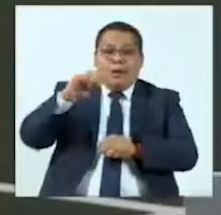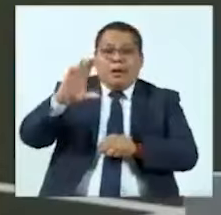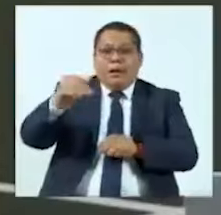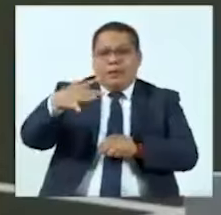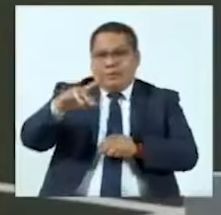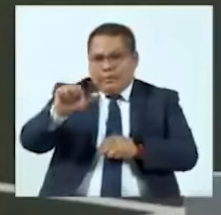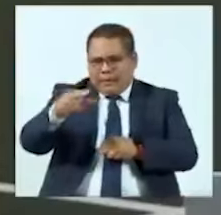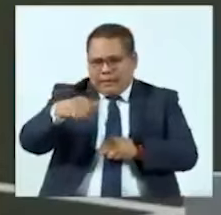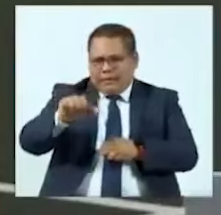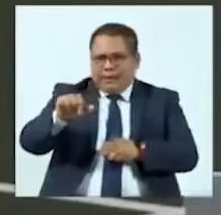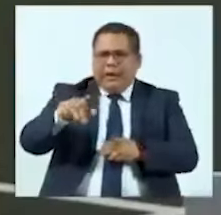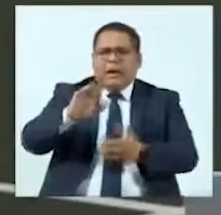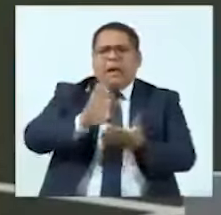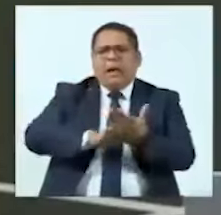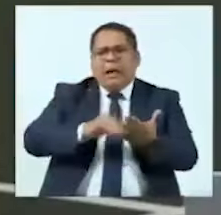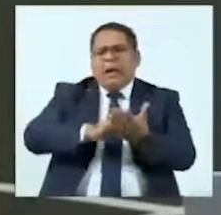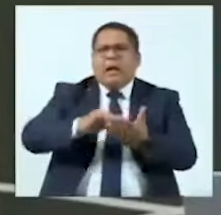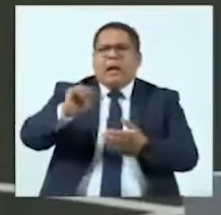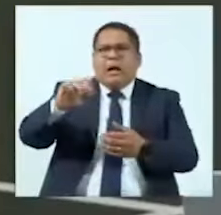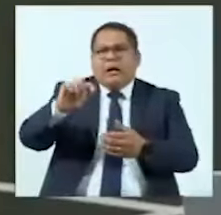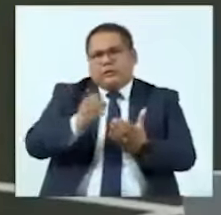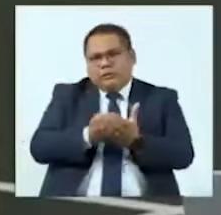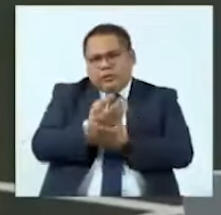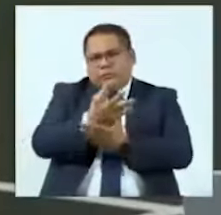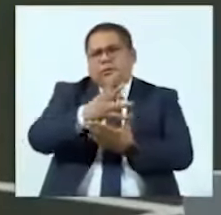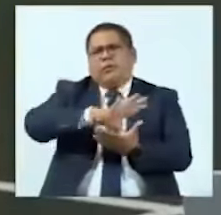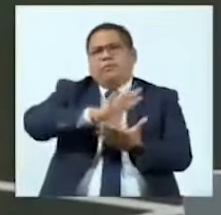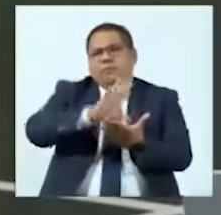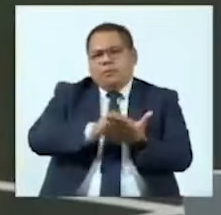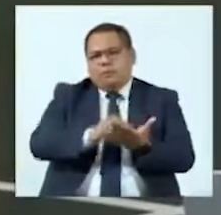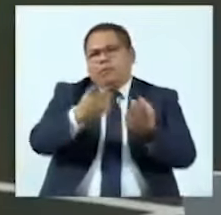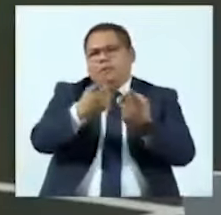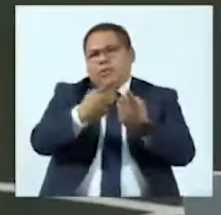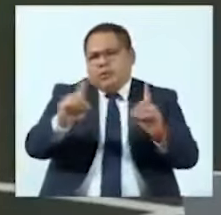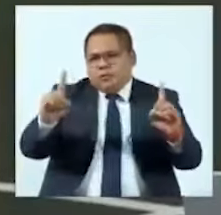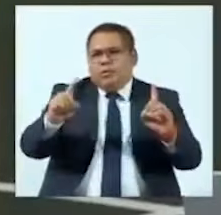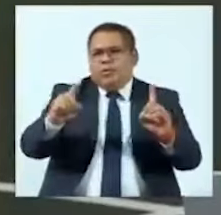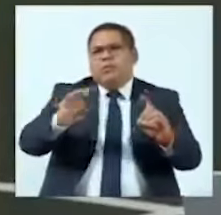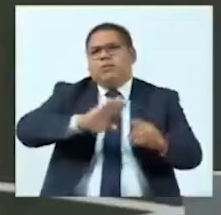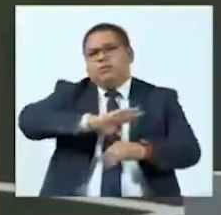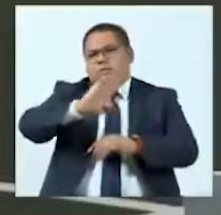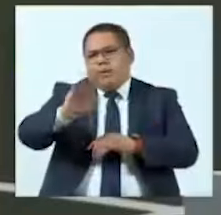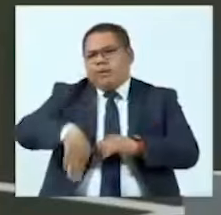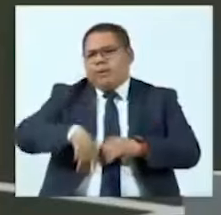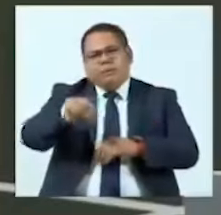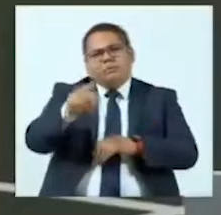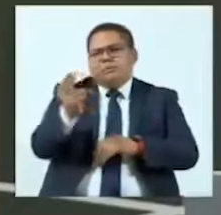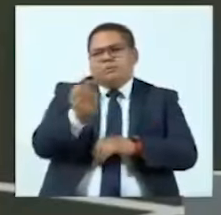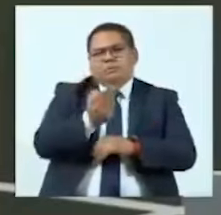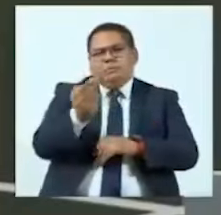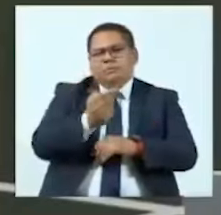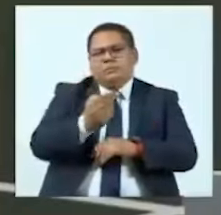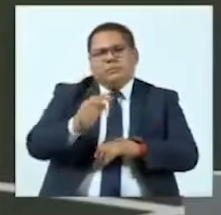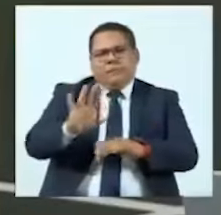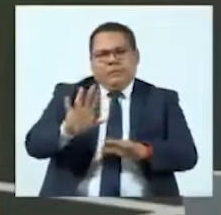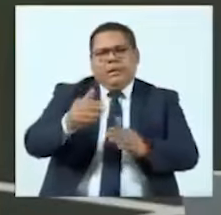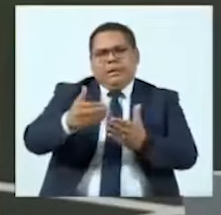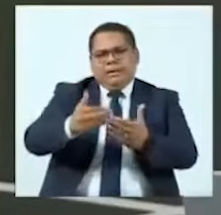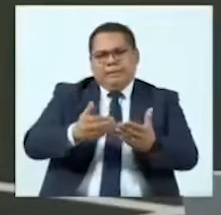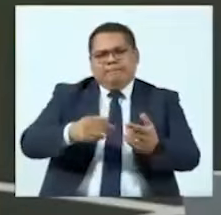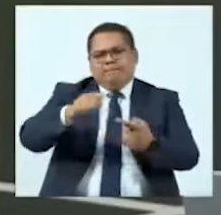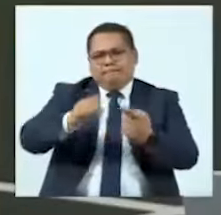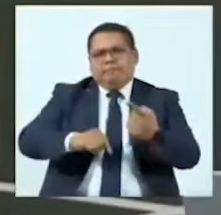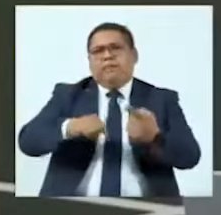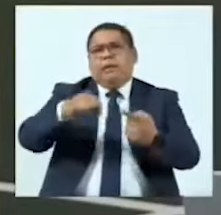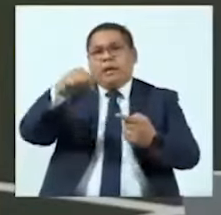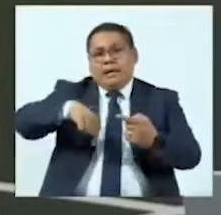tipo de actas llámese de nacimiento de matrimonio de divorcio de defunción las que necesiten el único requisito es que estén inscritas en